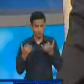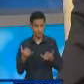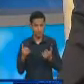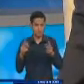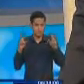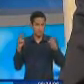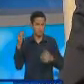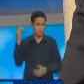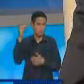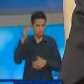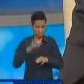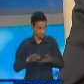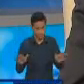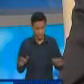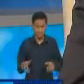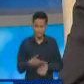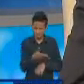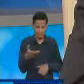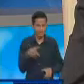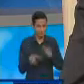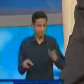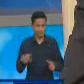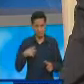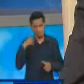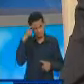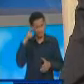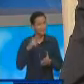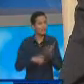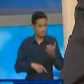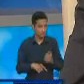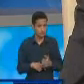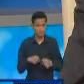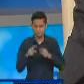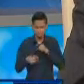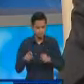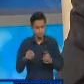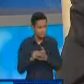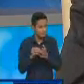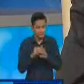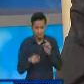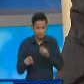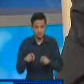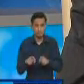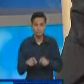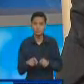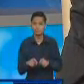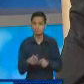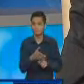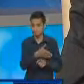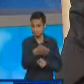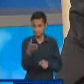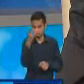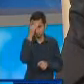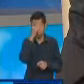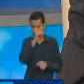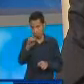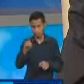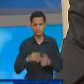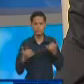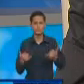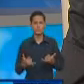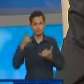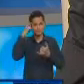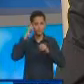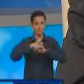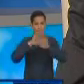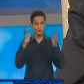cuestión de los políticos, sino también de nosotros, los ciudadanos. ¿Qué opinamos sobre el tema? E investigar más, como siempre. Las conclusiones son de ustedes. Esto